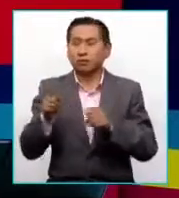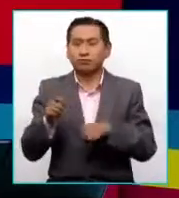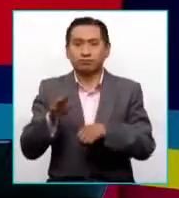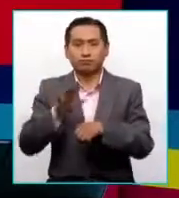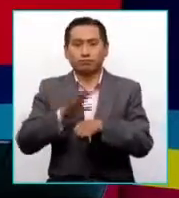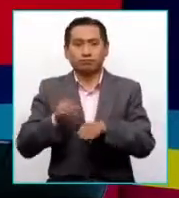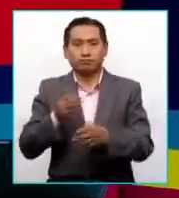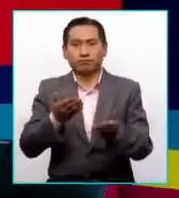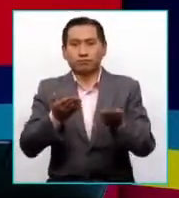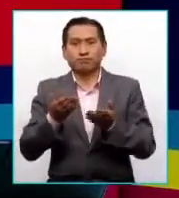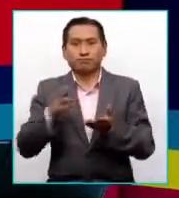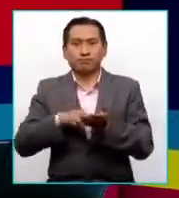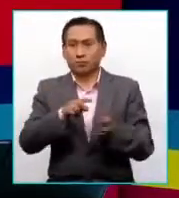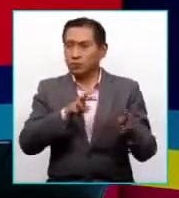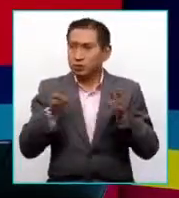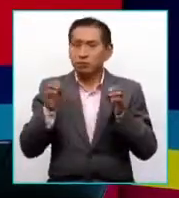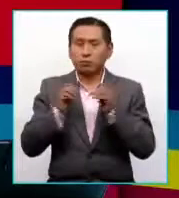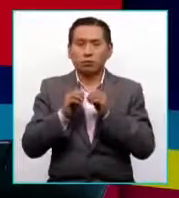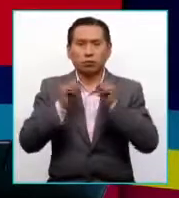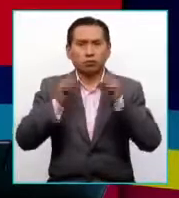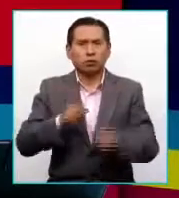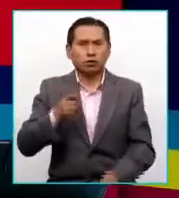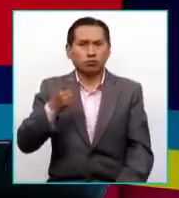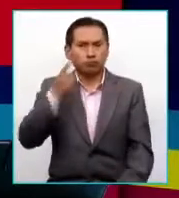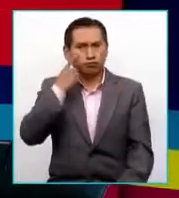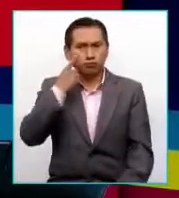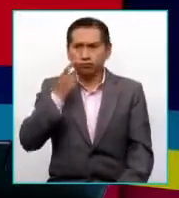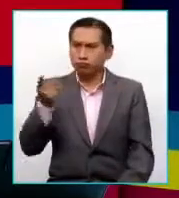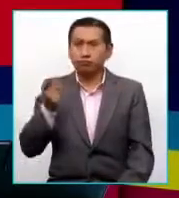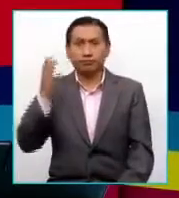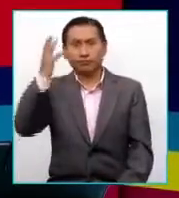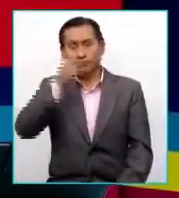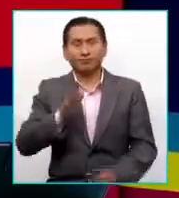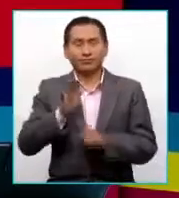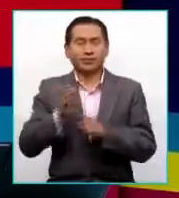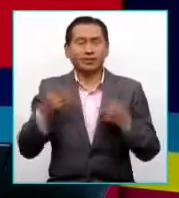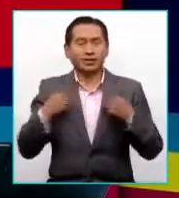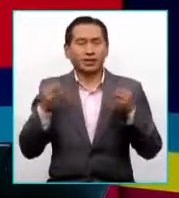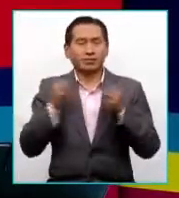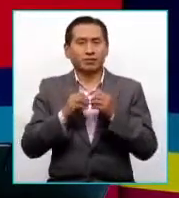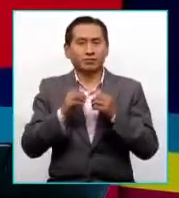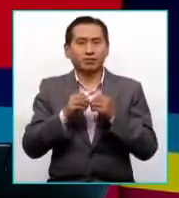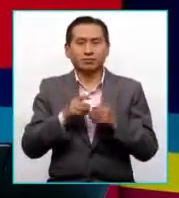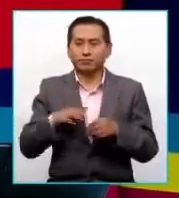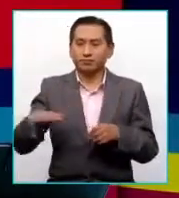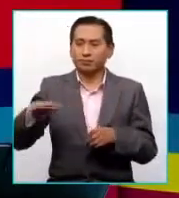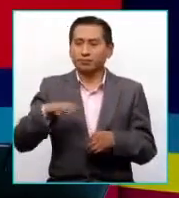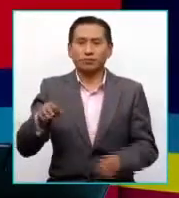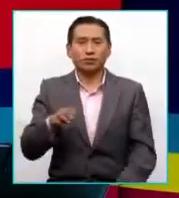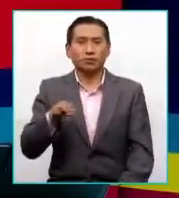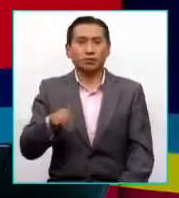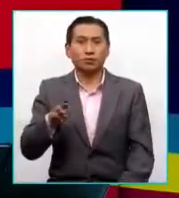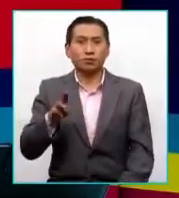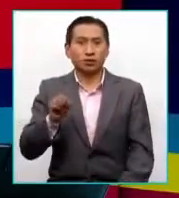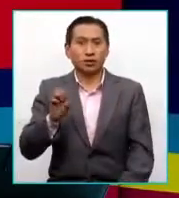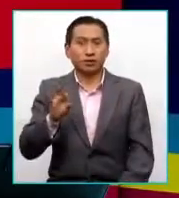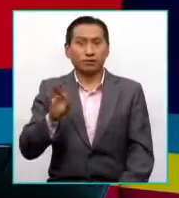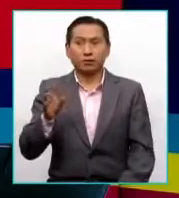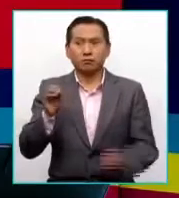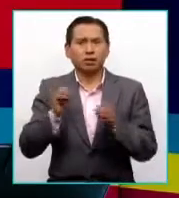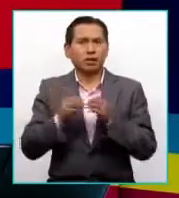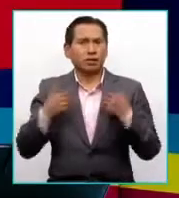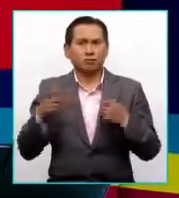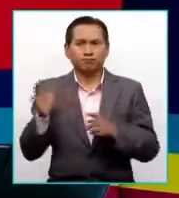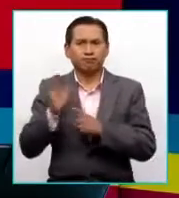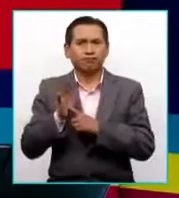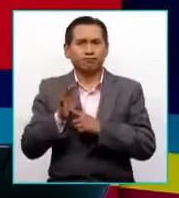que le lanzamos para que pueda conocer aún más sobre este tesoro tan lindo que esconde las paredes del MUSEF y que llevan adelante en esta oportunidad